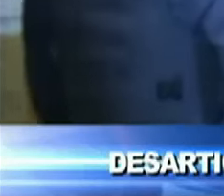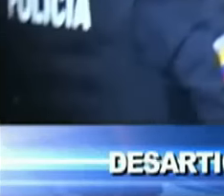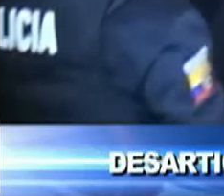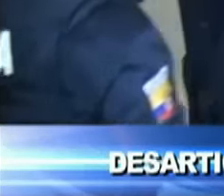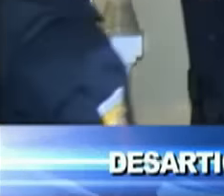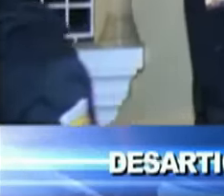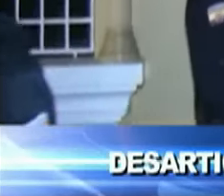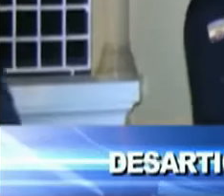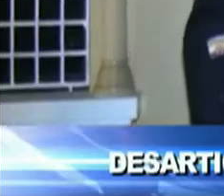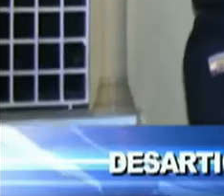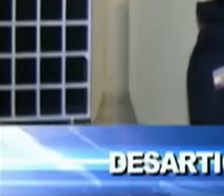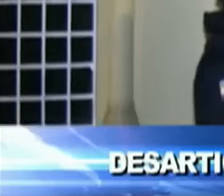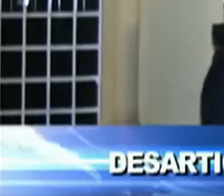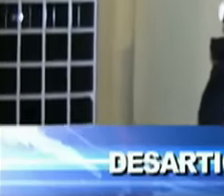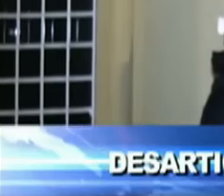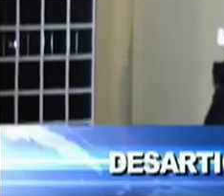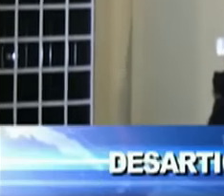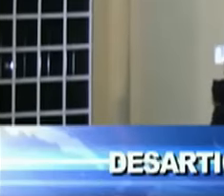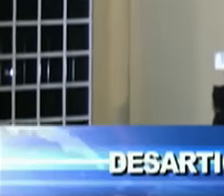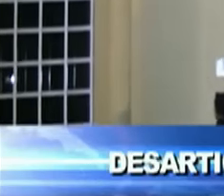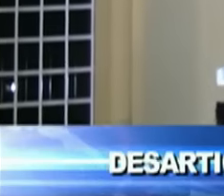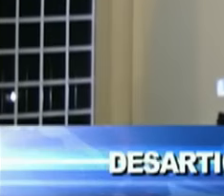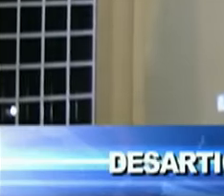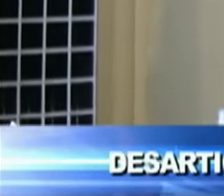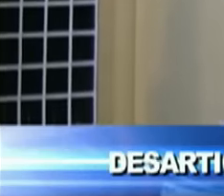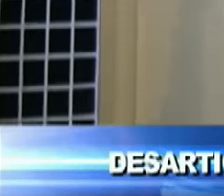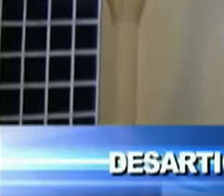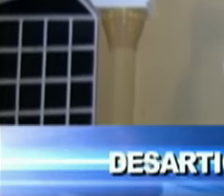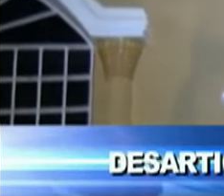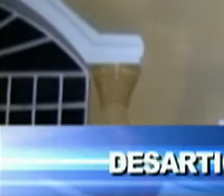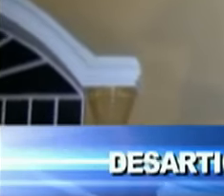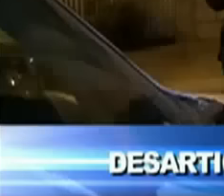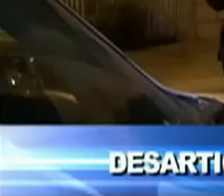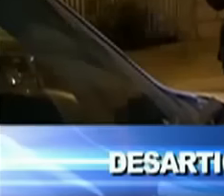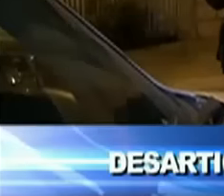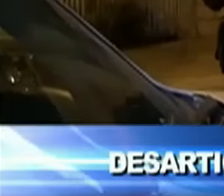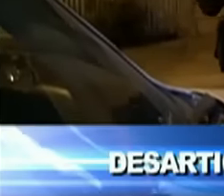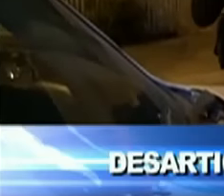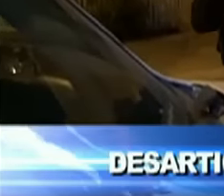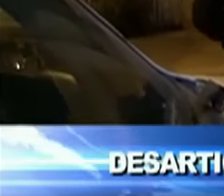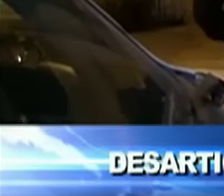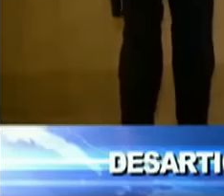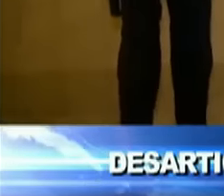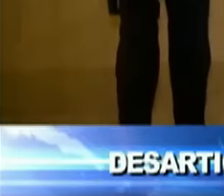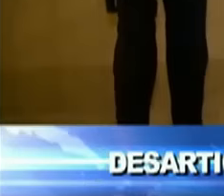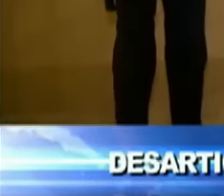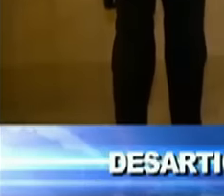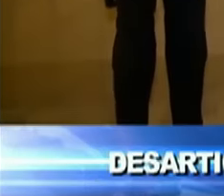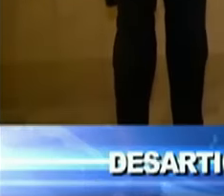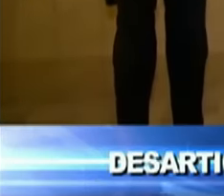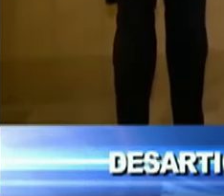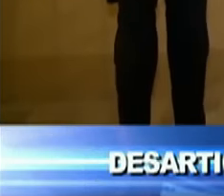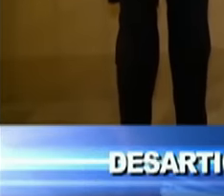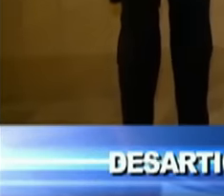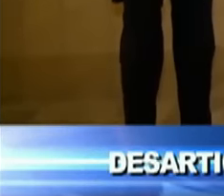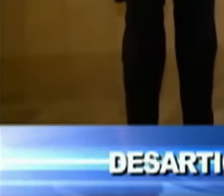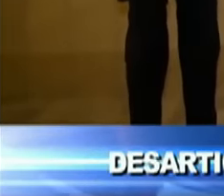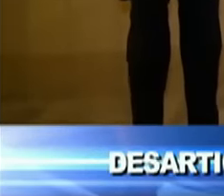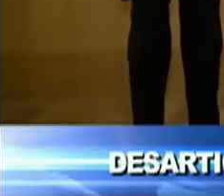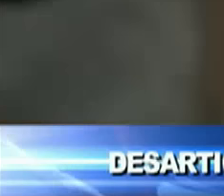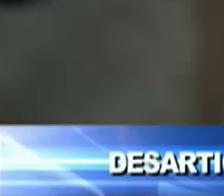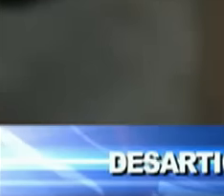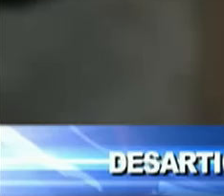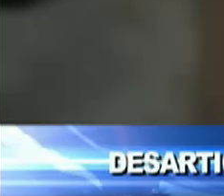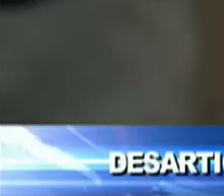La policía desarticuló una presunta banda que se dedicaba a la pornografía infantil en Machala, provincia de El Oro. Tres